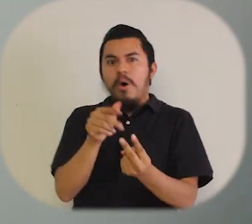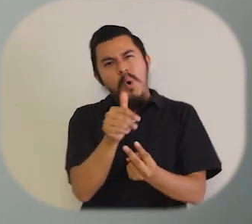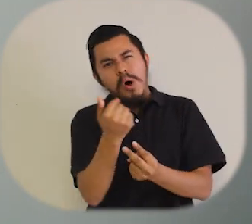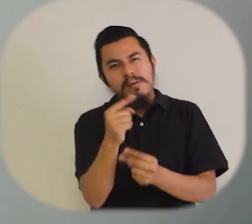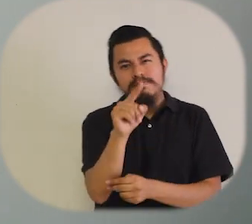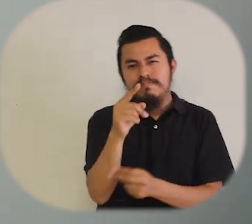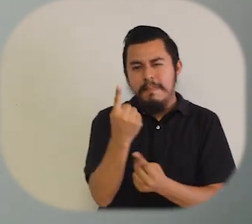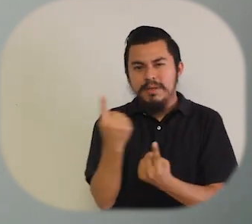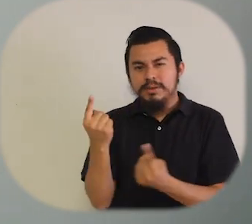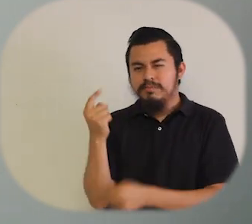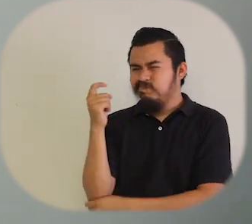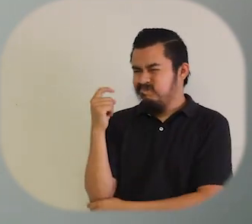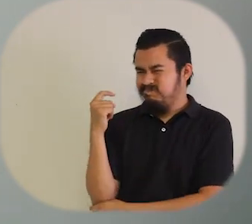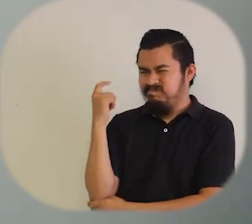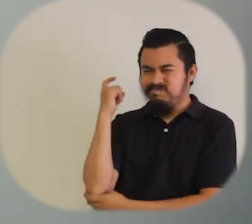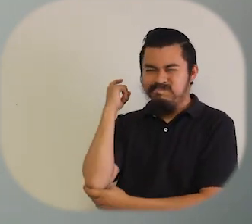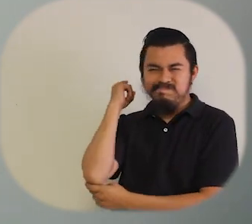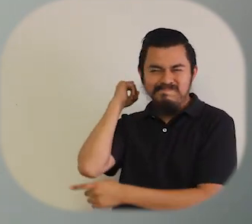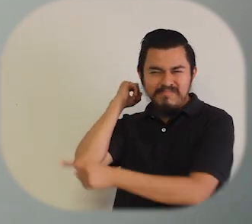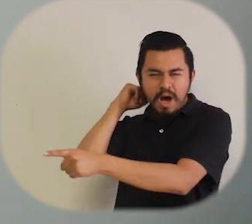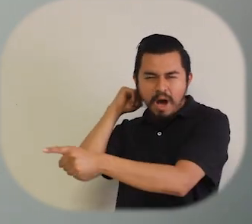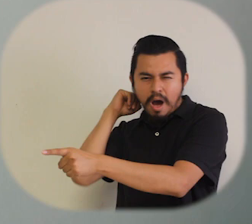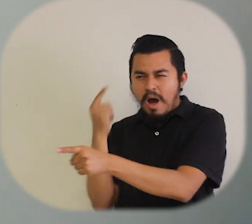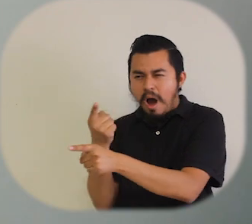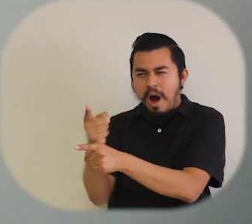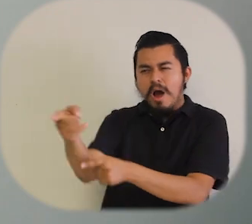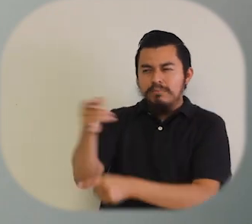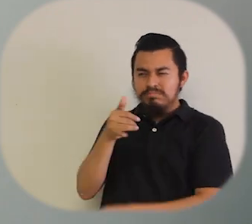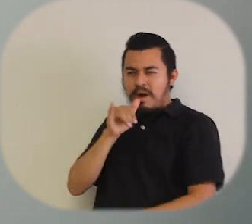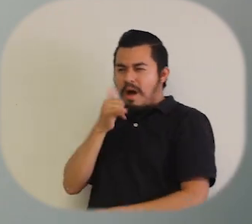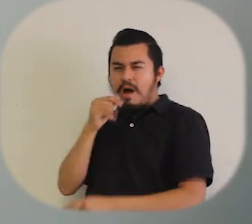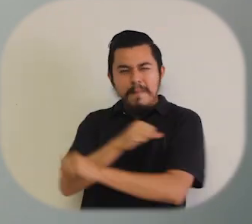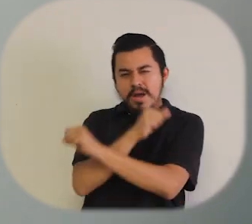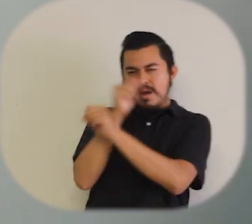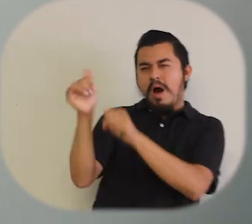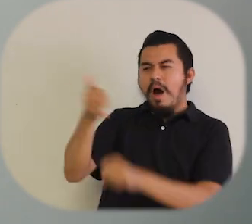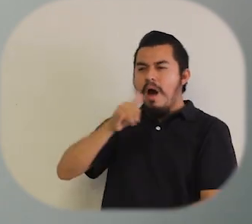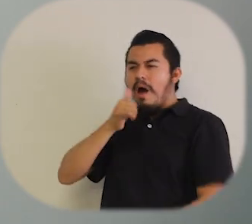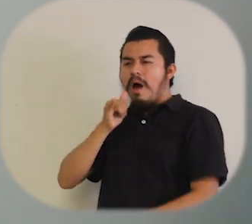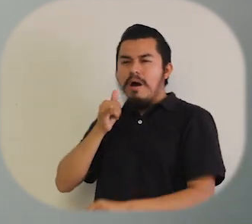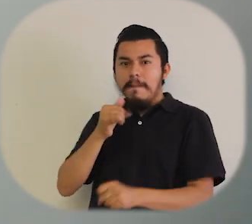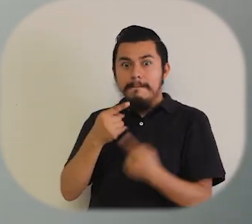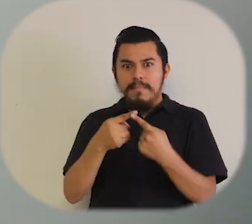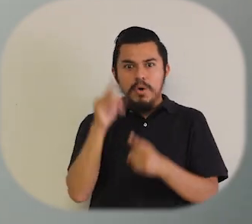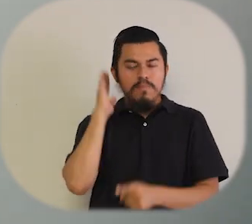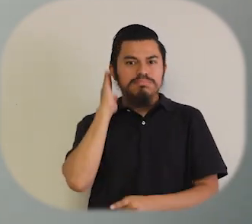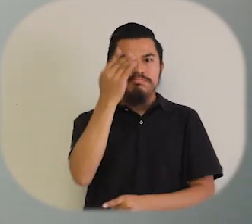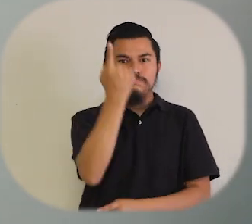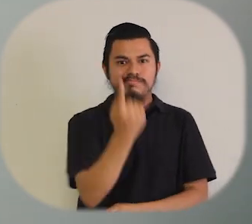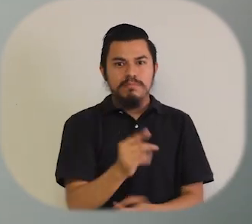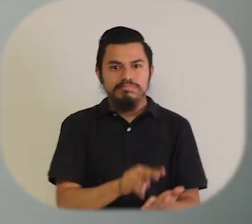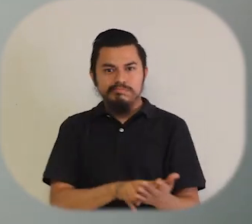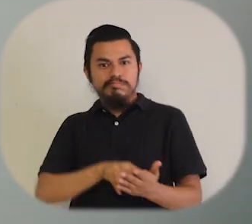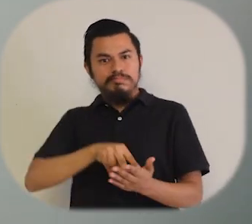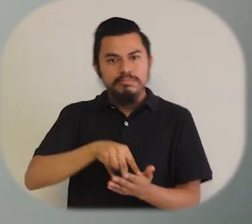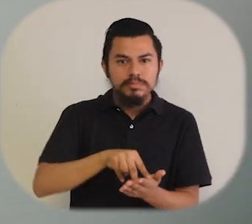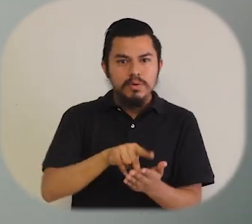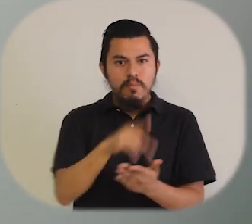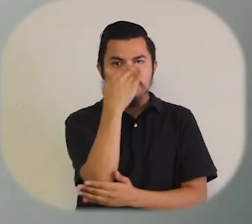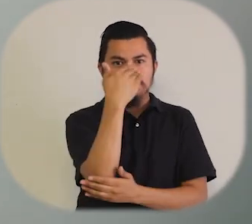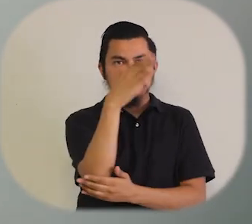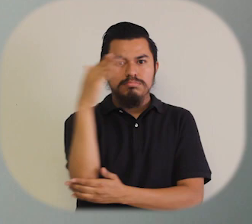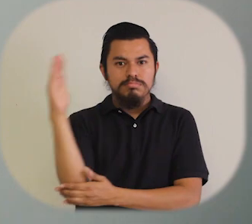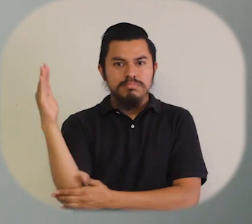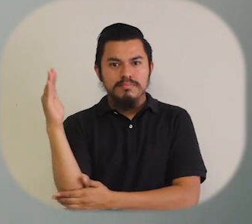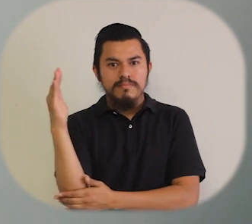están ebrios desde la mañana. Pedro se levanta y él da un mensaje. Y la conclusión de este mensaje es